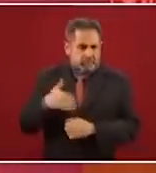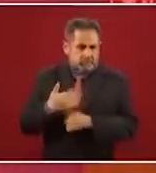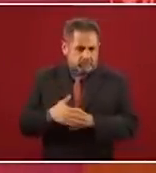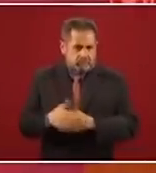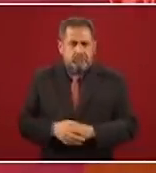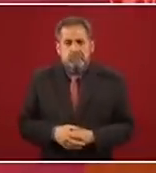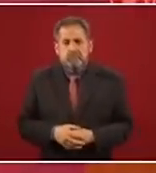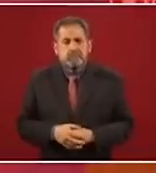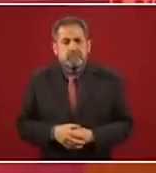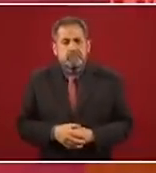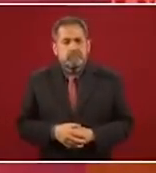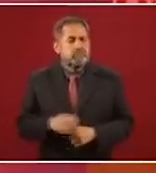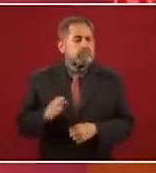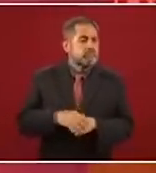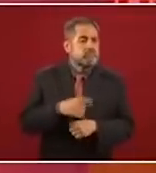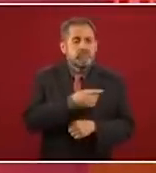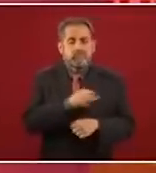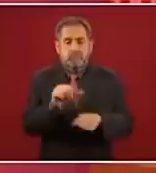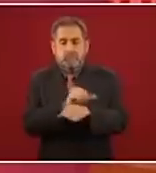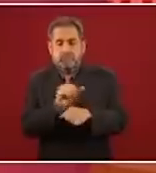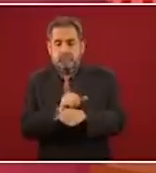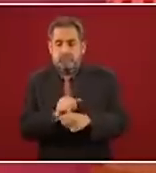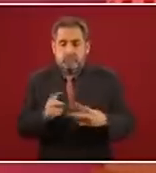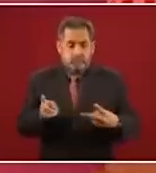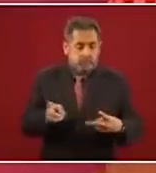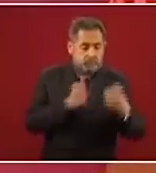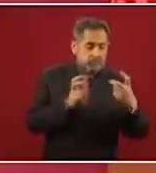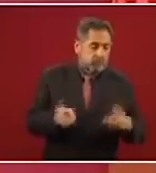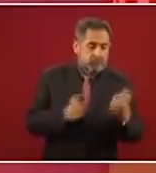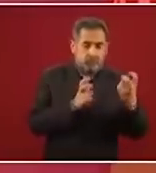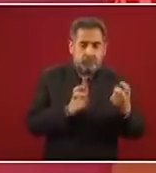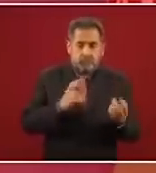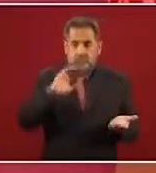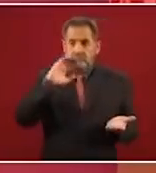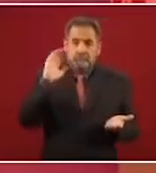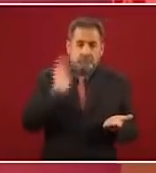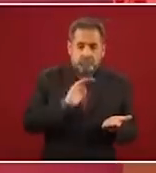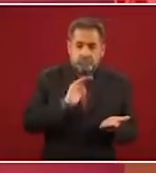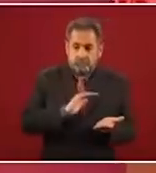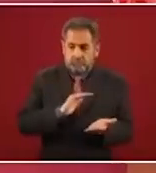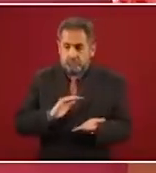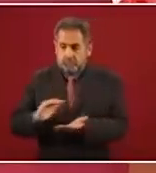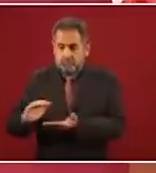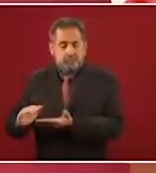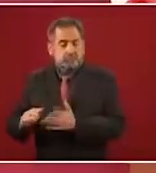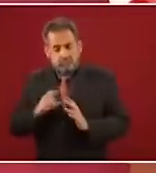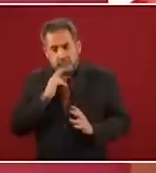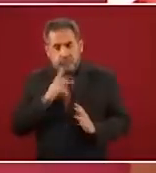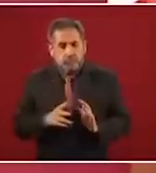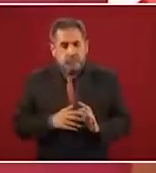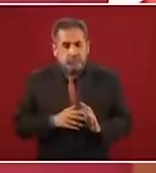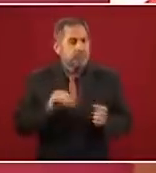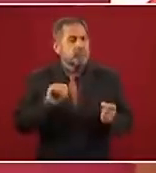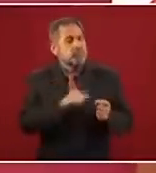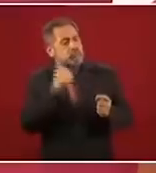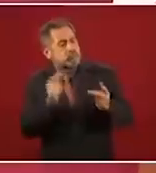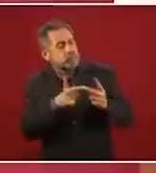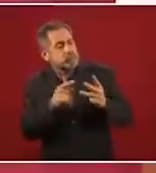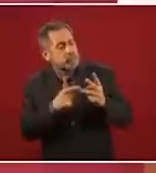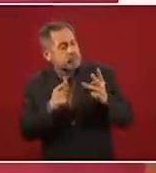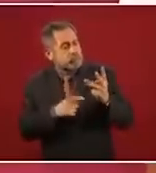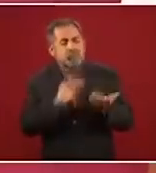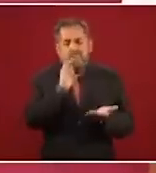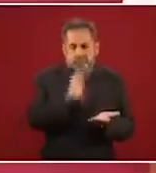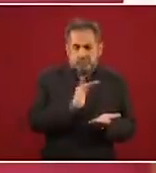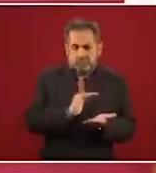el número de robos de vehículos ha caído mucho y otros delitos en general.